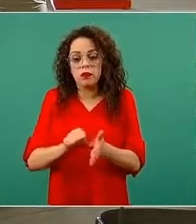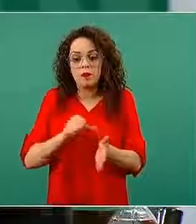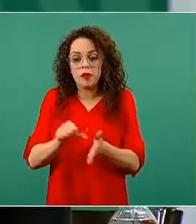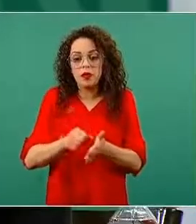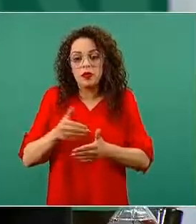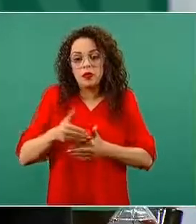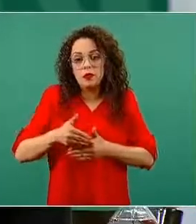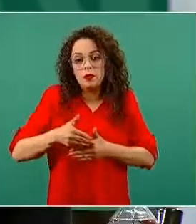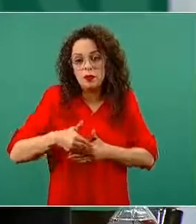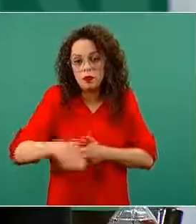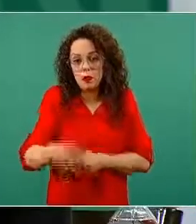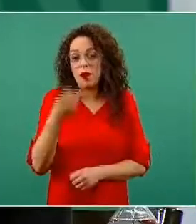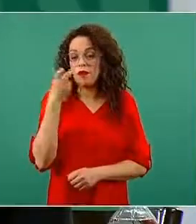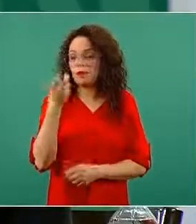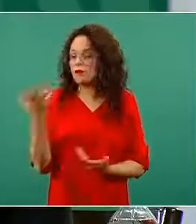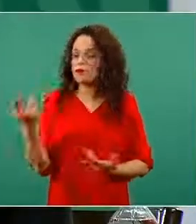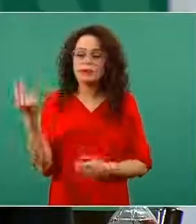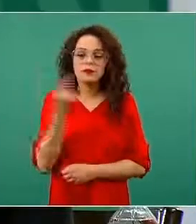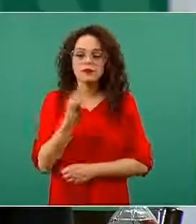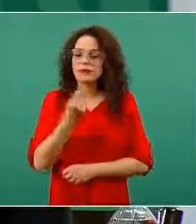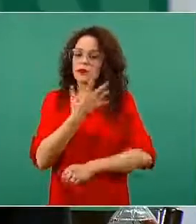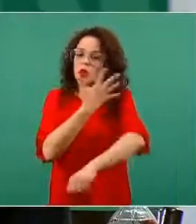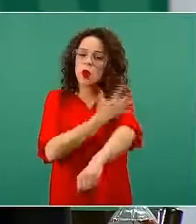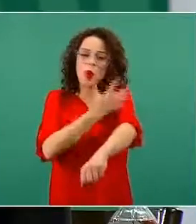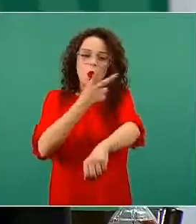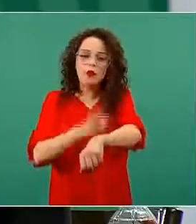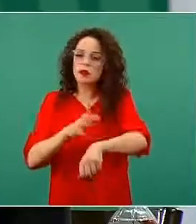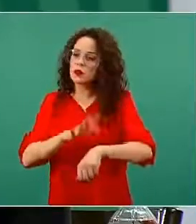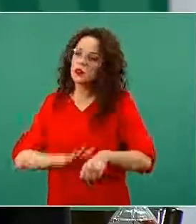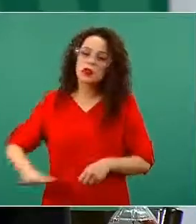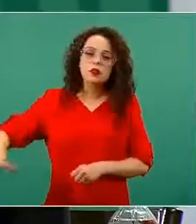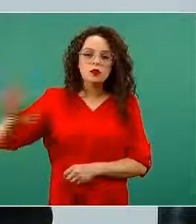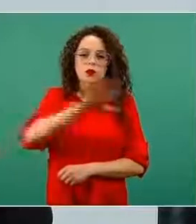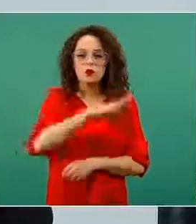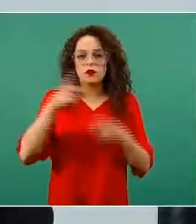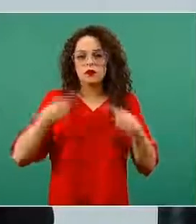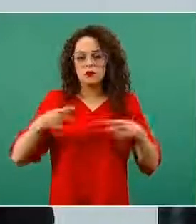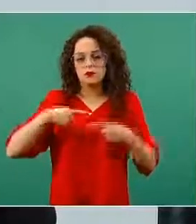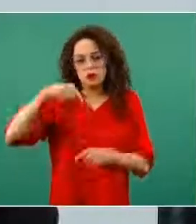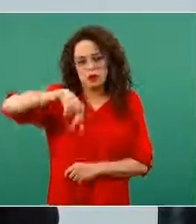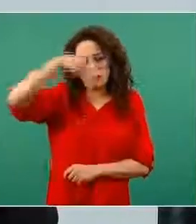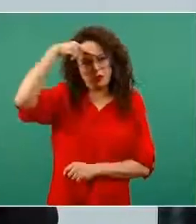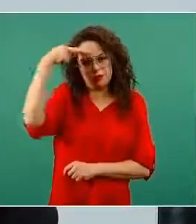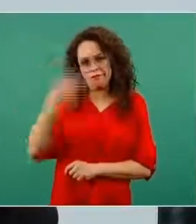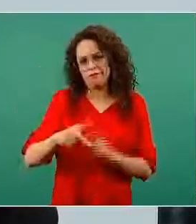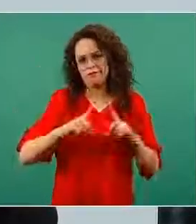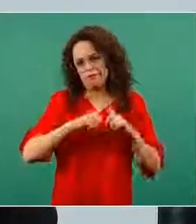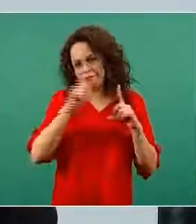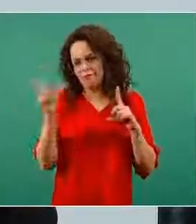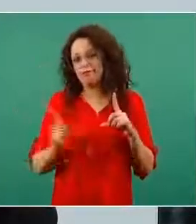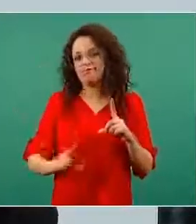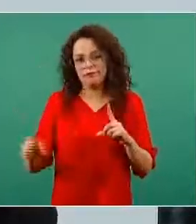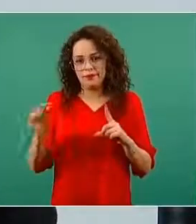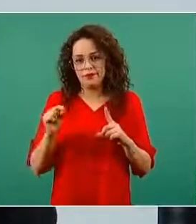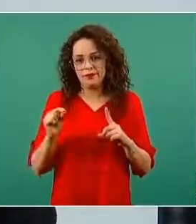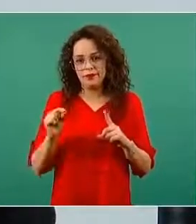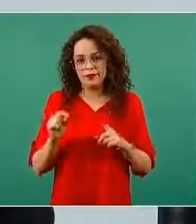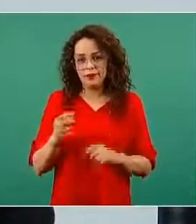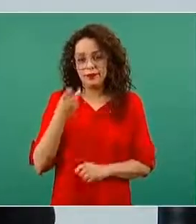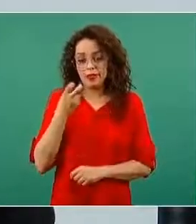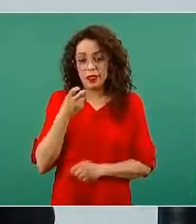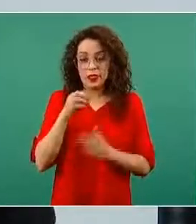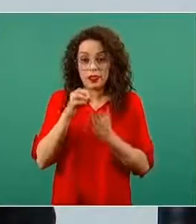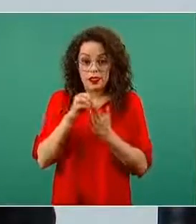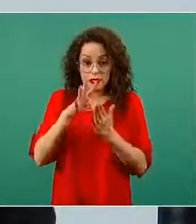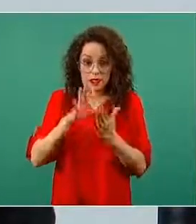a la sociedad en general, a la honestidad de todas y todos los mexicanos y de hacer este